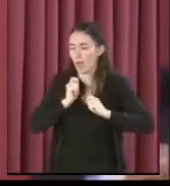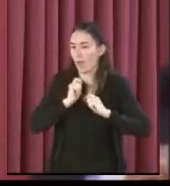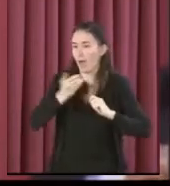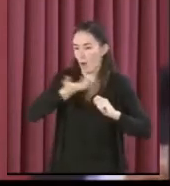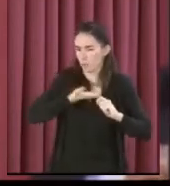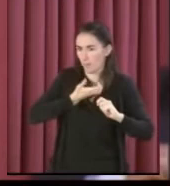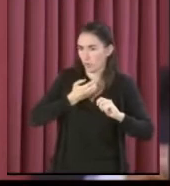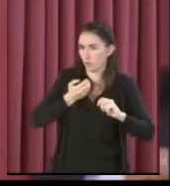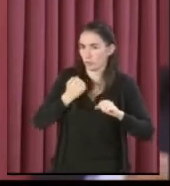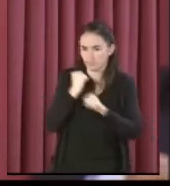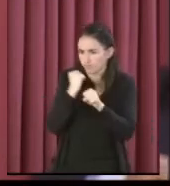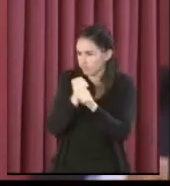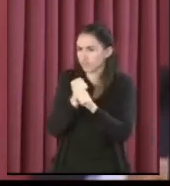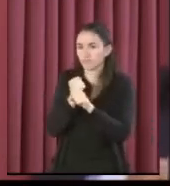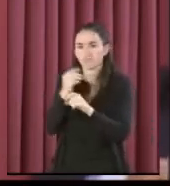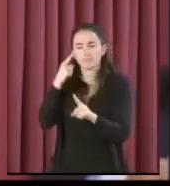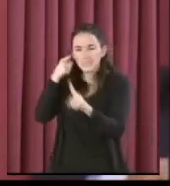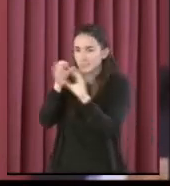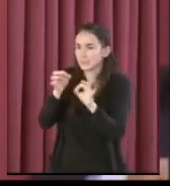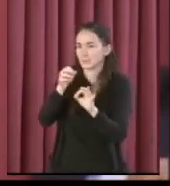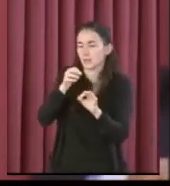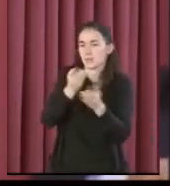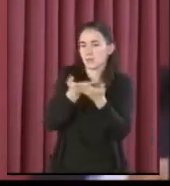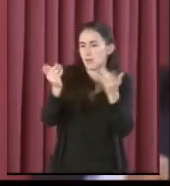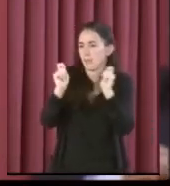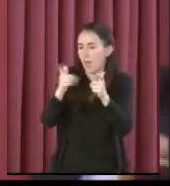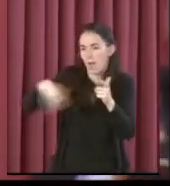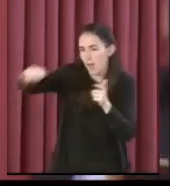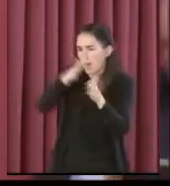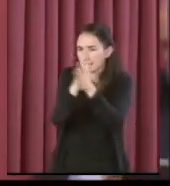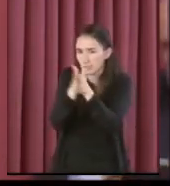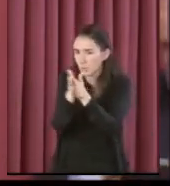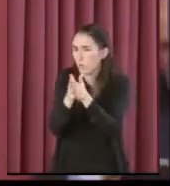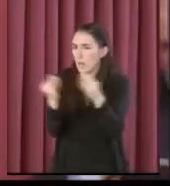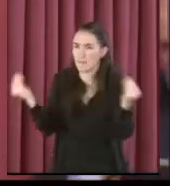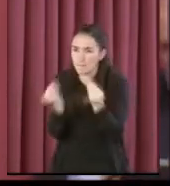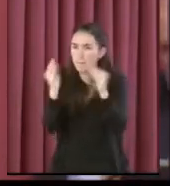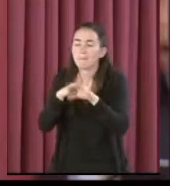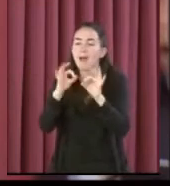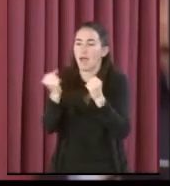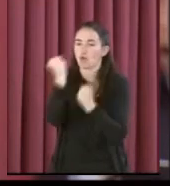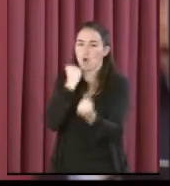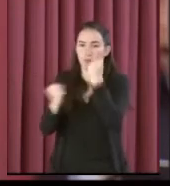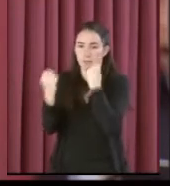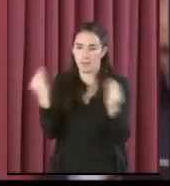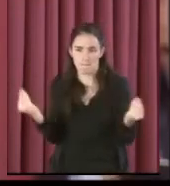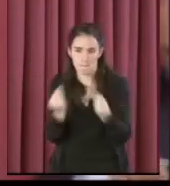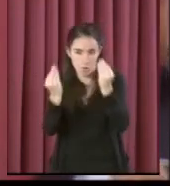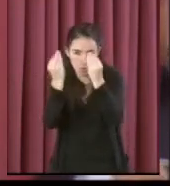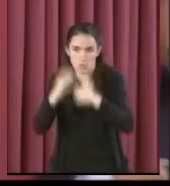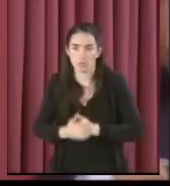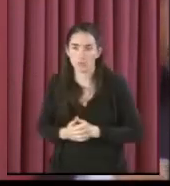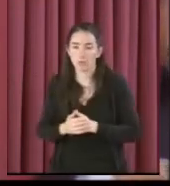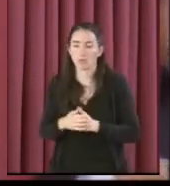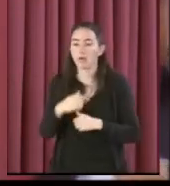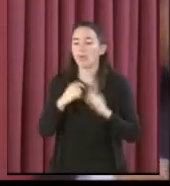por el Ayuntamiento con el objetivo de contribuir a la dinamización de este ecosistema estimulante para la actividad económica. Y una de las herramientas más determinantes